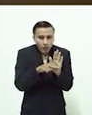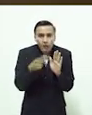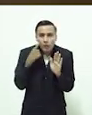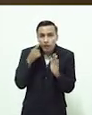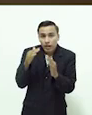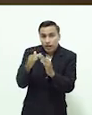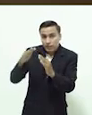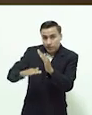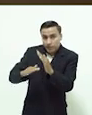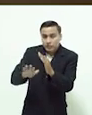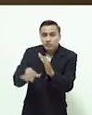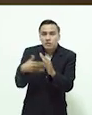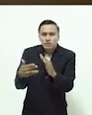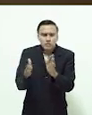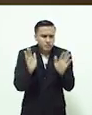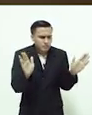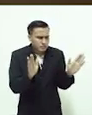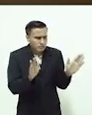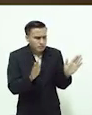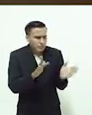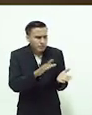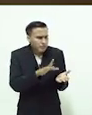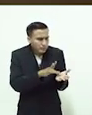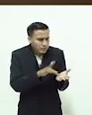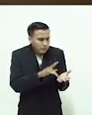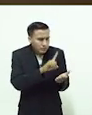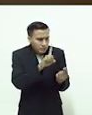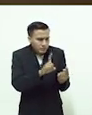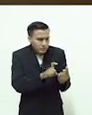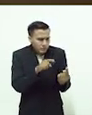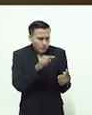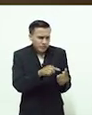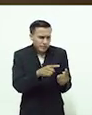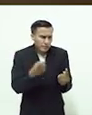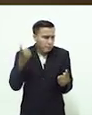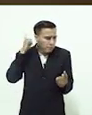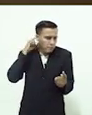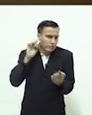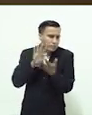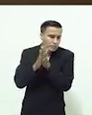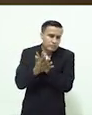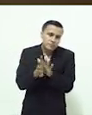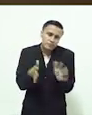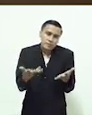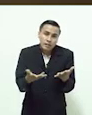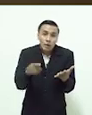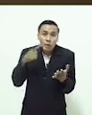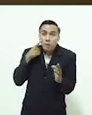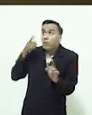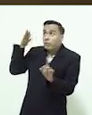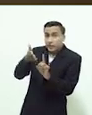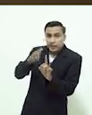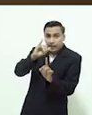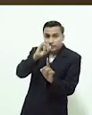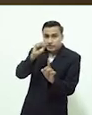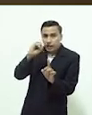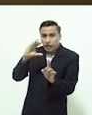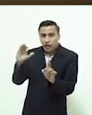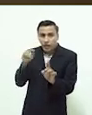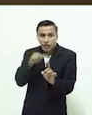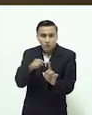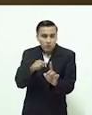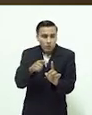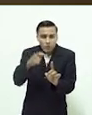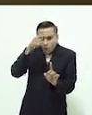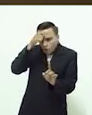externas. Jesús aprovecha para decirles: ustedes son hipócritas, porque bien dijo el profeta Isaías que